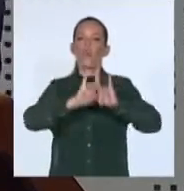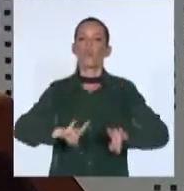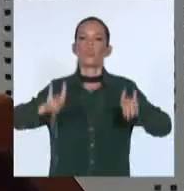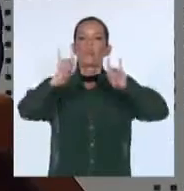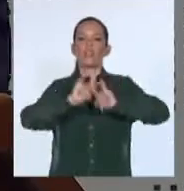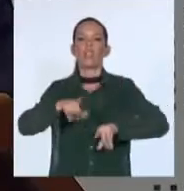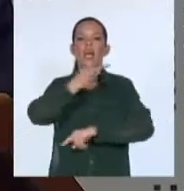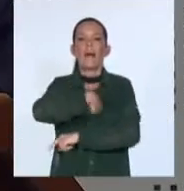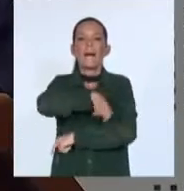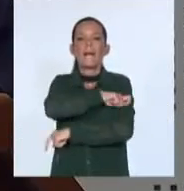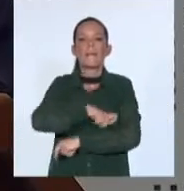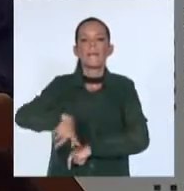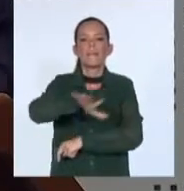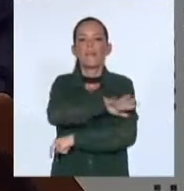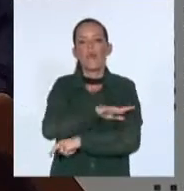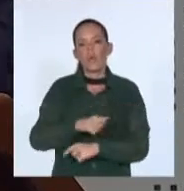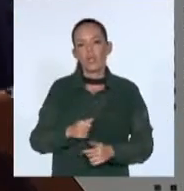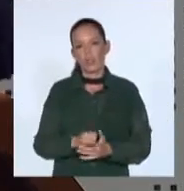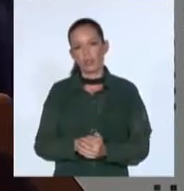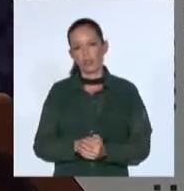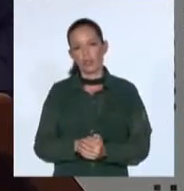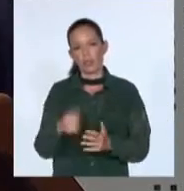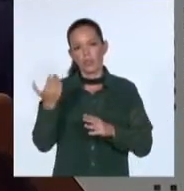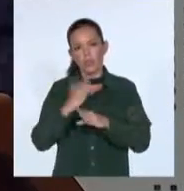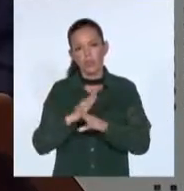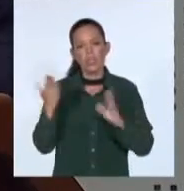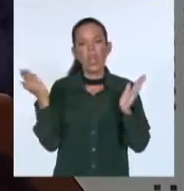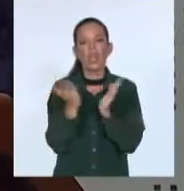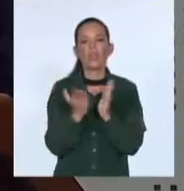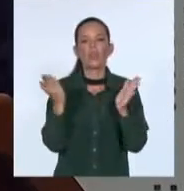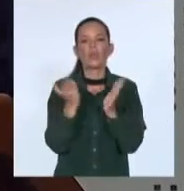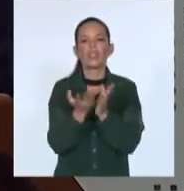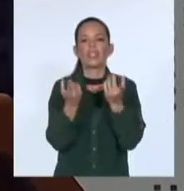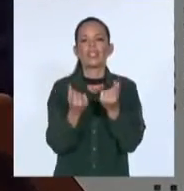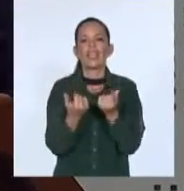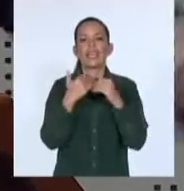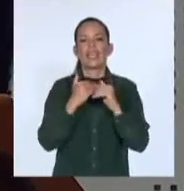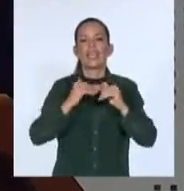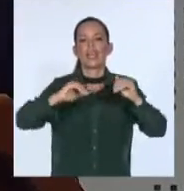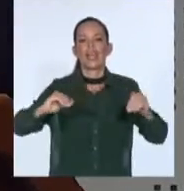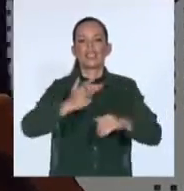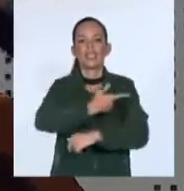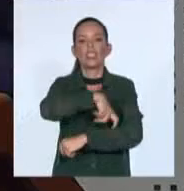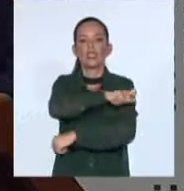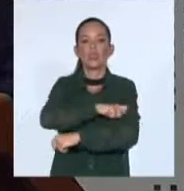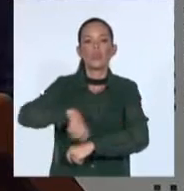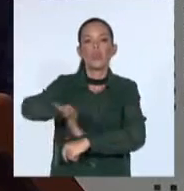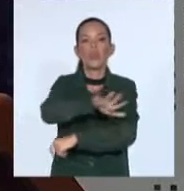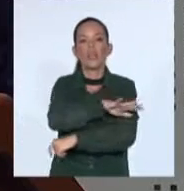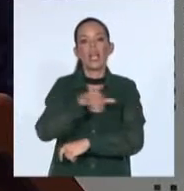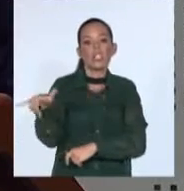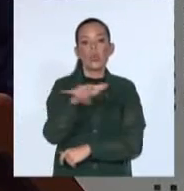de la educación gratuita, de la universidad gratuita y pública, como la tiene Cuba.